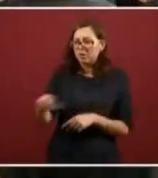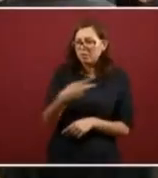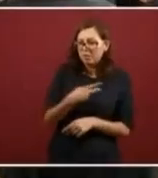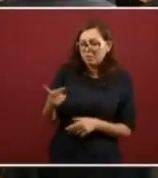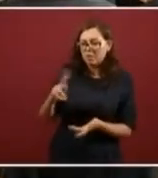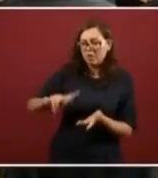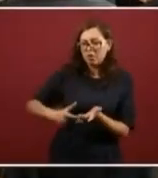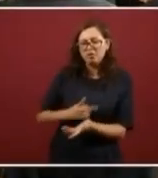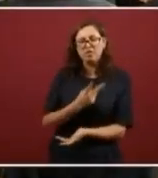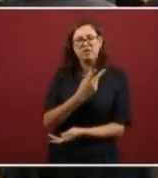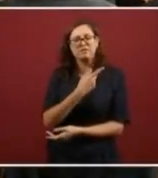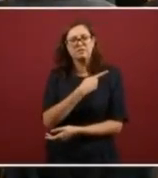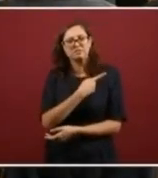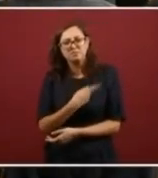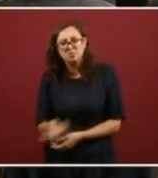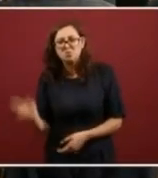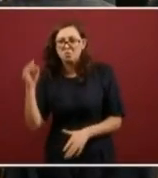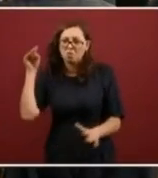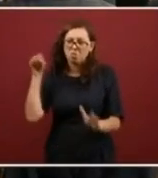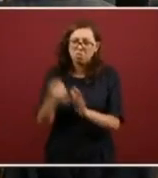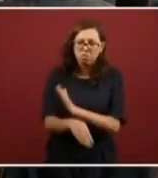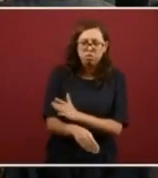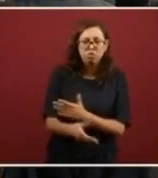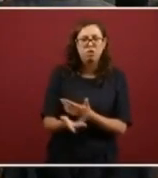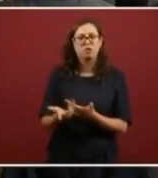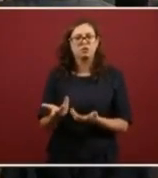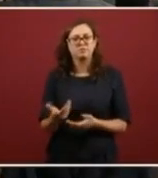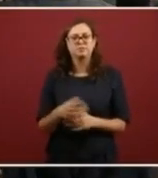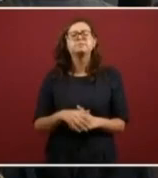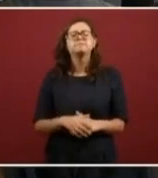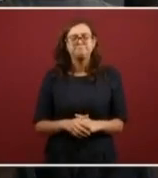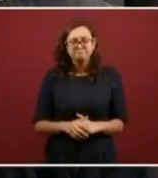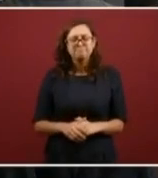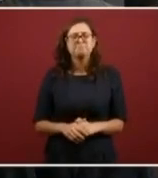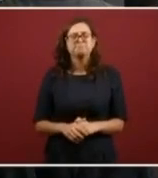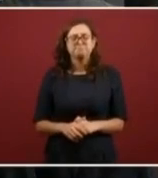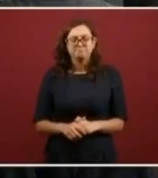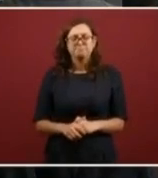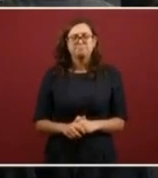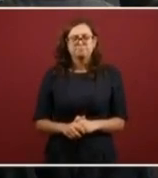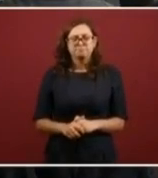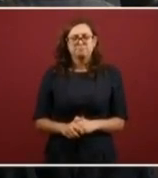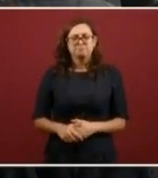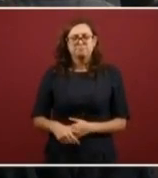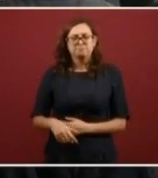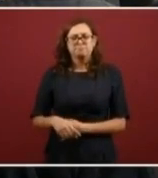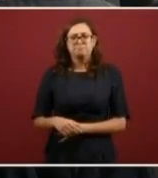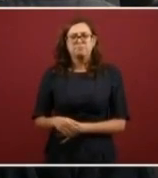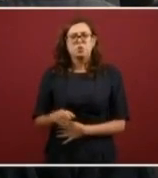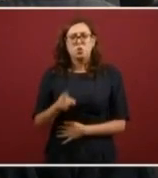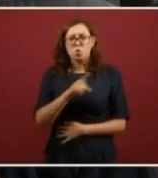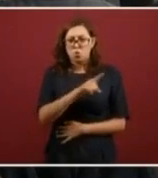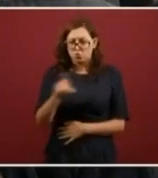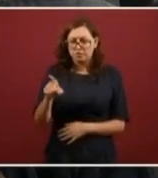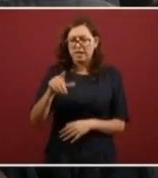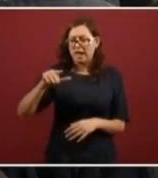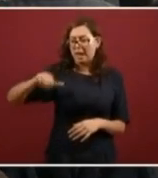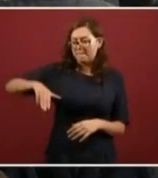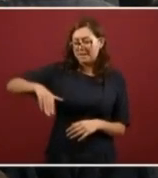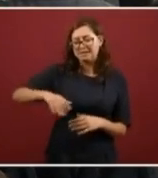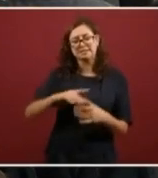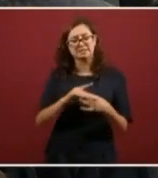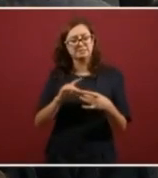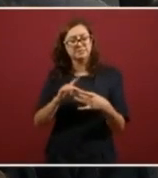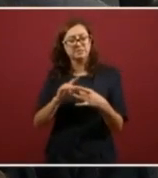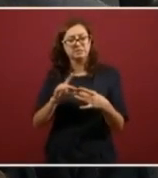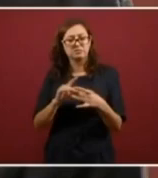Sí, si ustedes escucharon a los servidores públicos encargados del